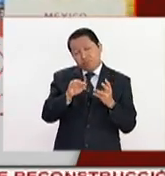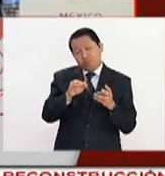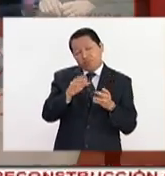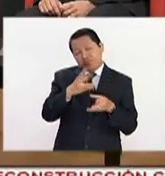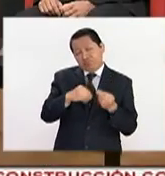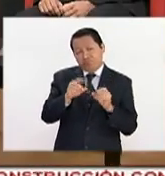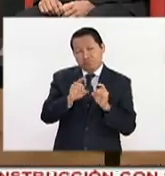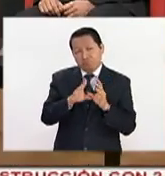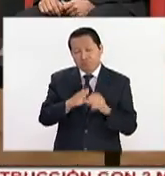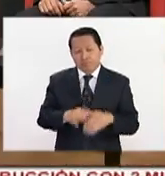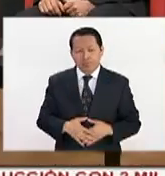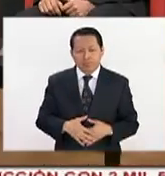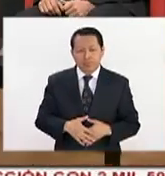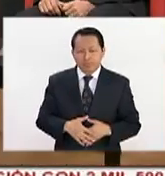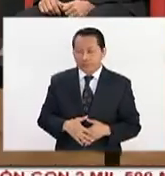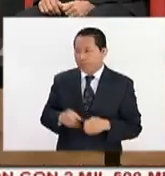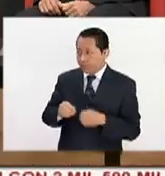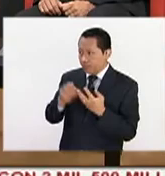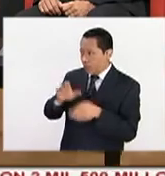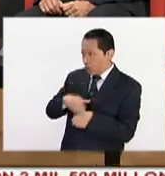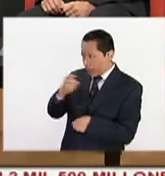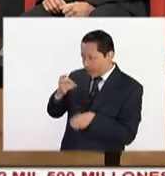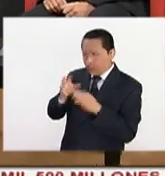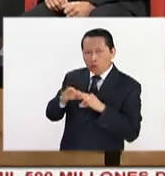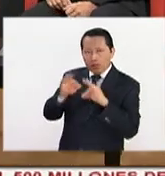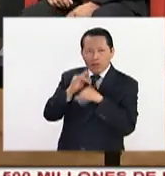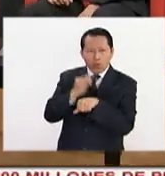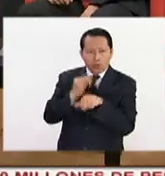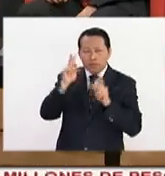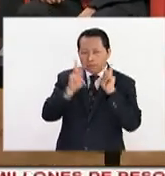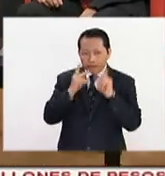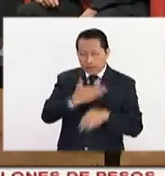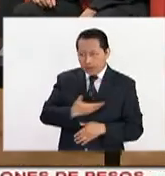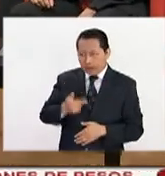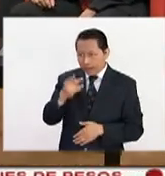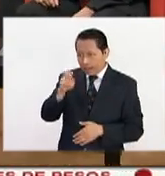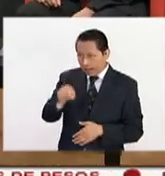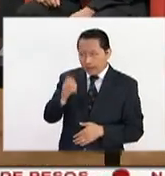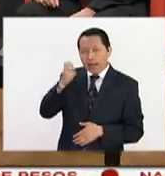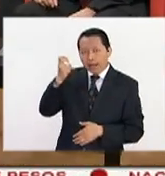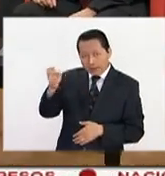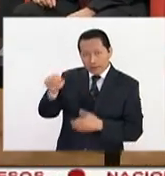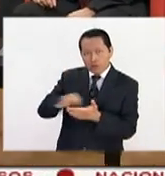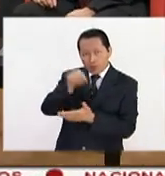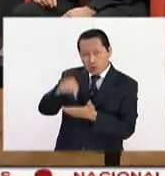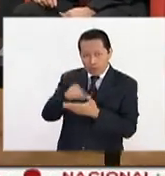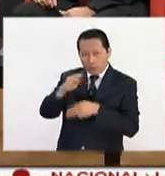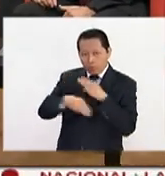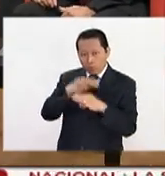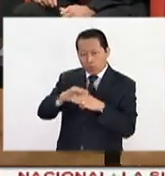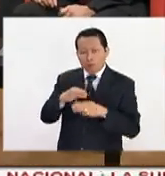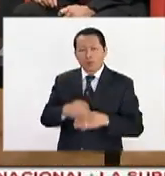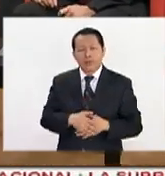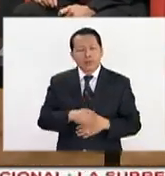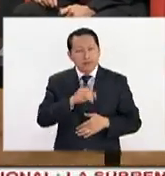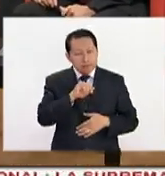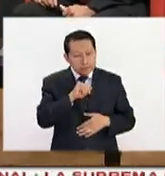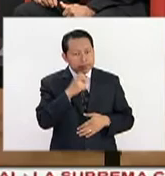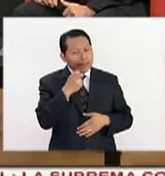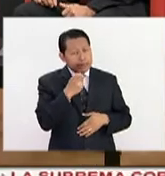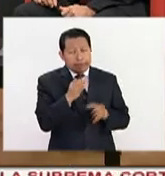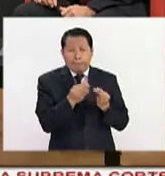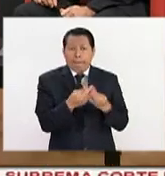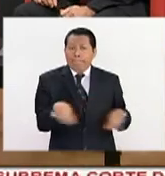¿no? Y por eso la importancia estratégica en este momento de la visita del presidente Enrique Peña Nieto a esa parte del mundo, ¿no? Sin duda, es de